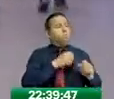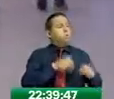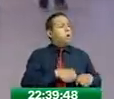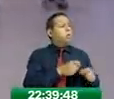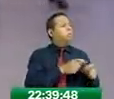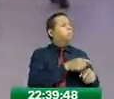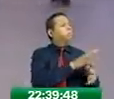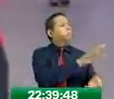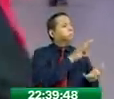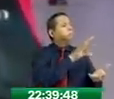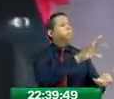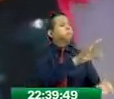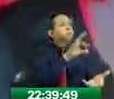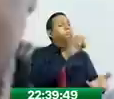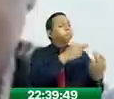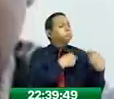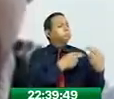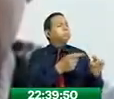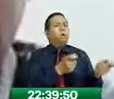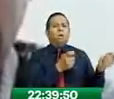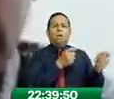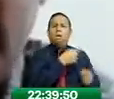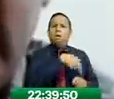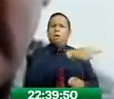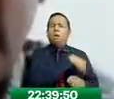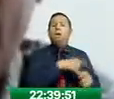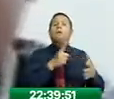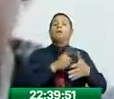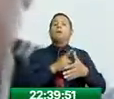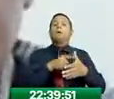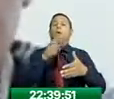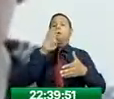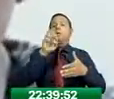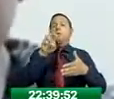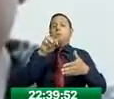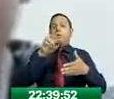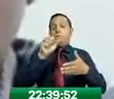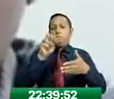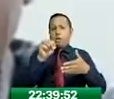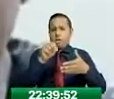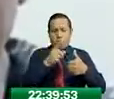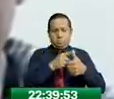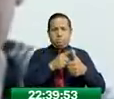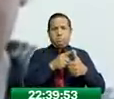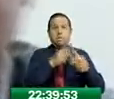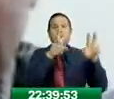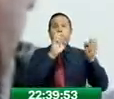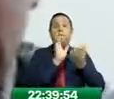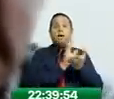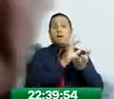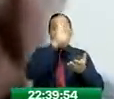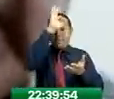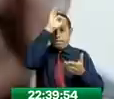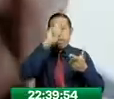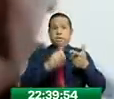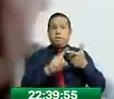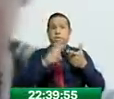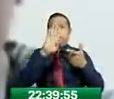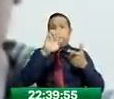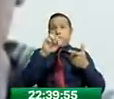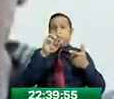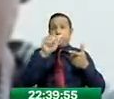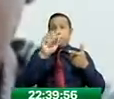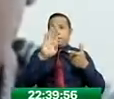de las autoridades en los hospitales. Existe el asambleísta Berman, que influye en el hospital del IES, la asambleísta